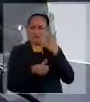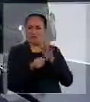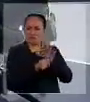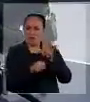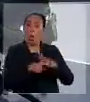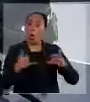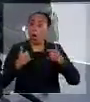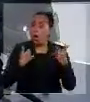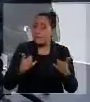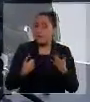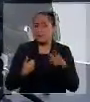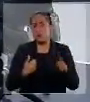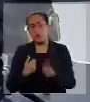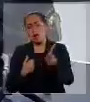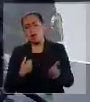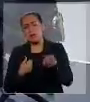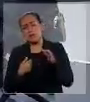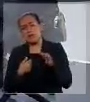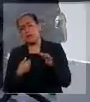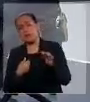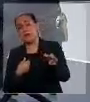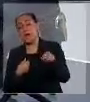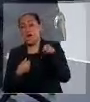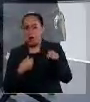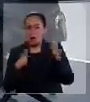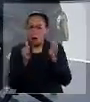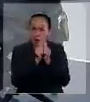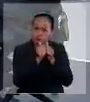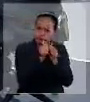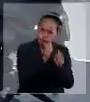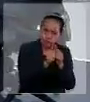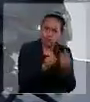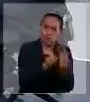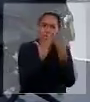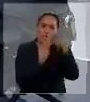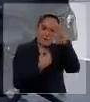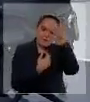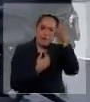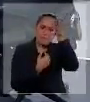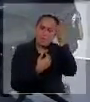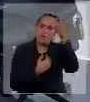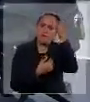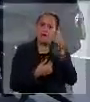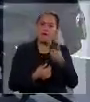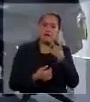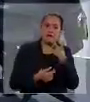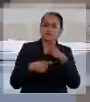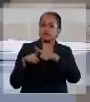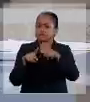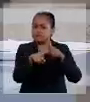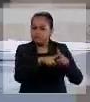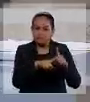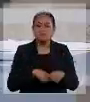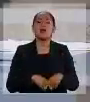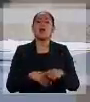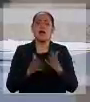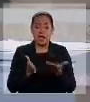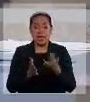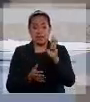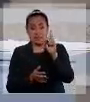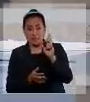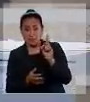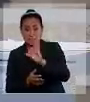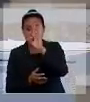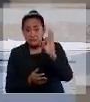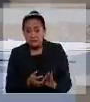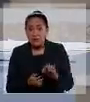comunidad rural alejada, poder tomar un curso en línea, aprender otro idioma. Hay 30% de la población mexicana